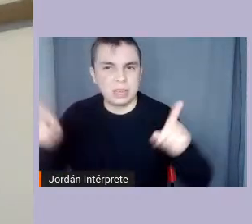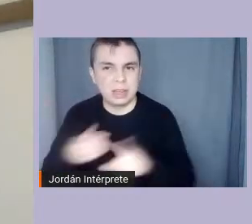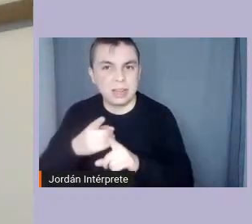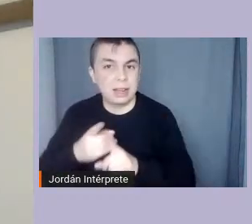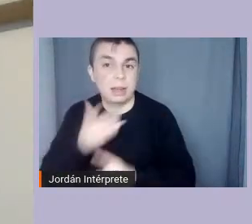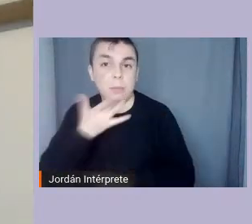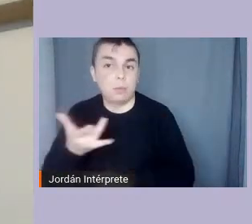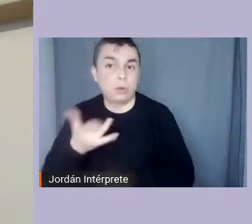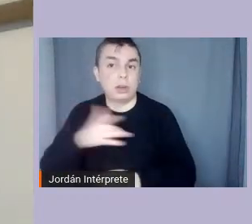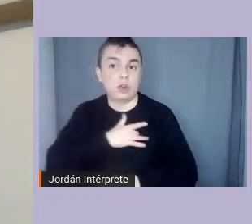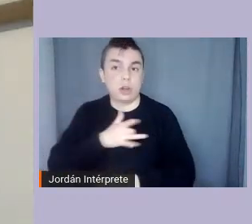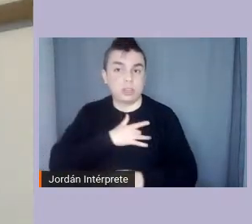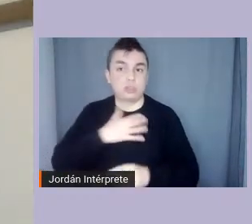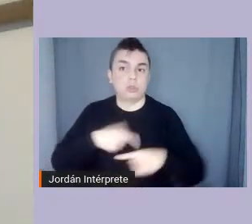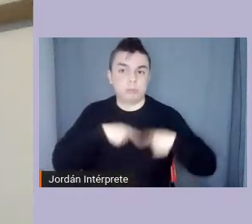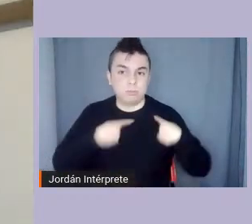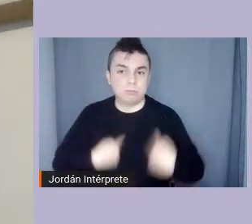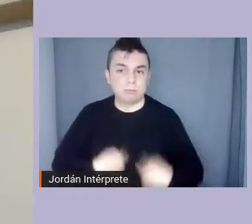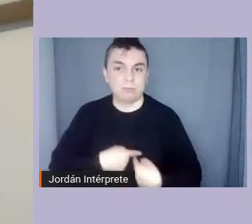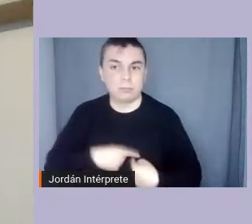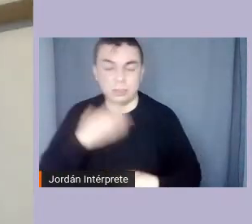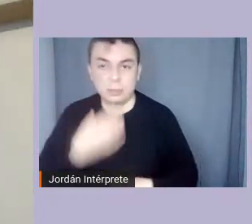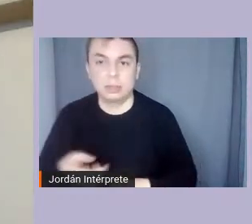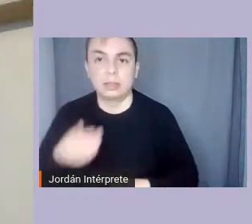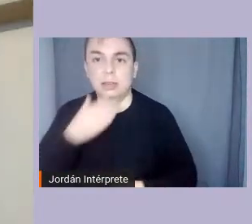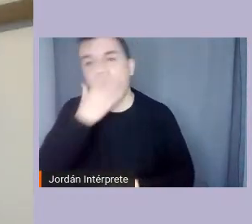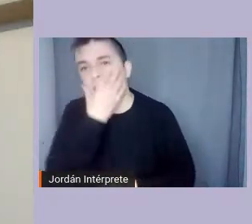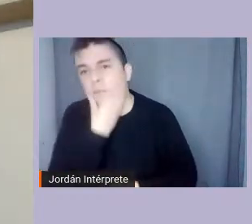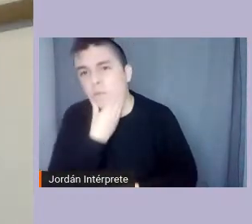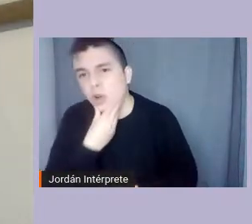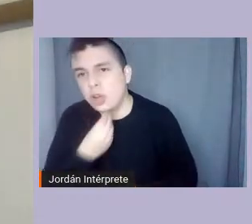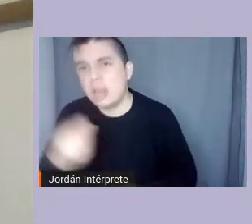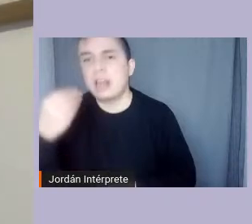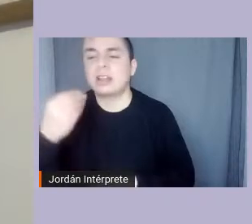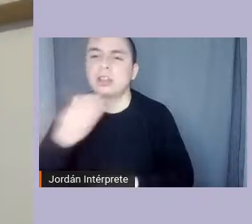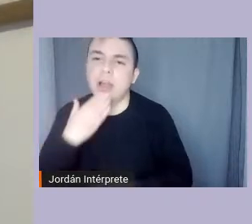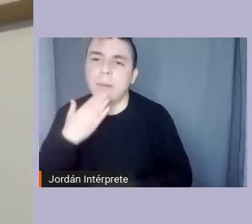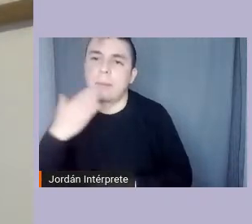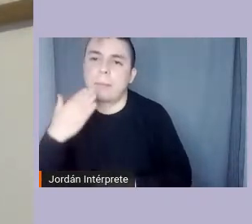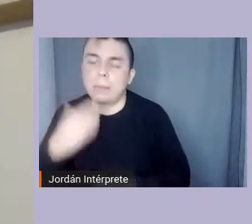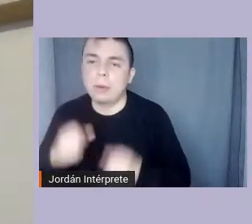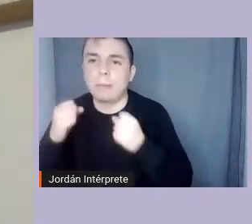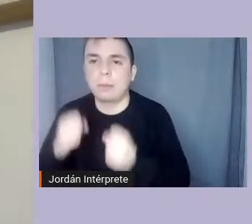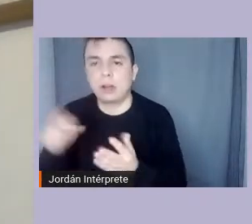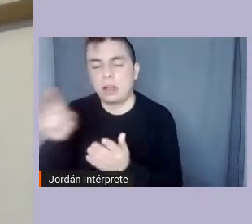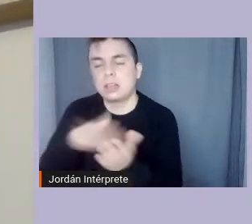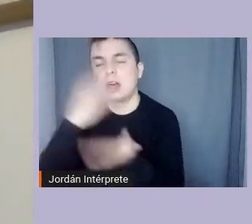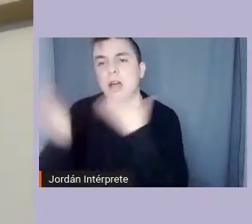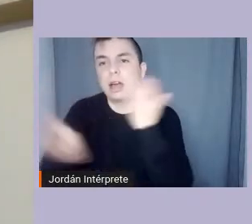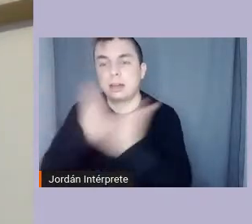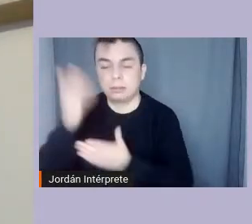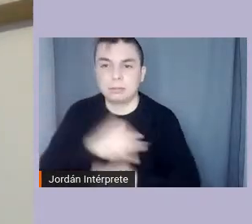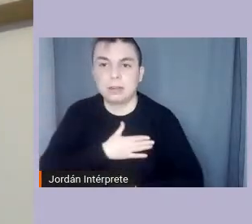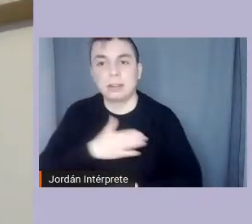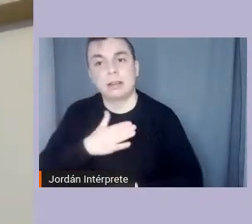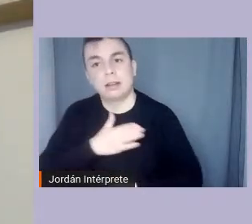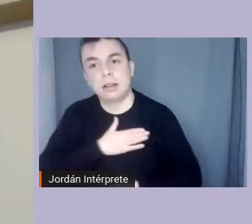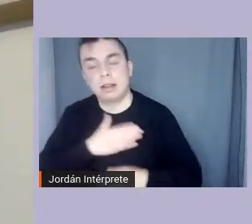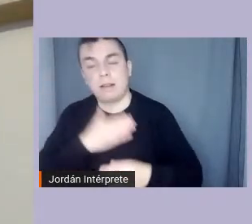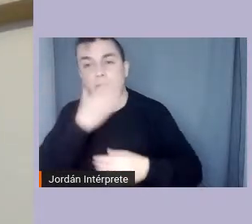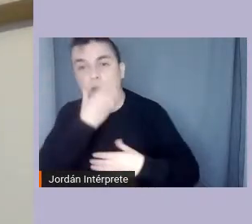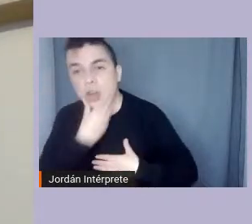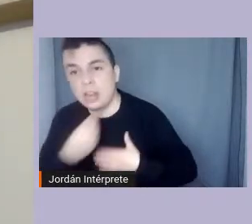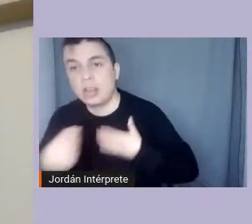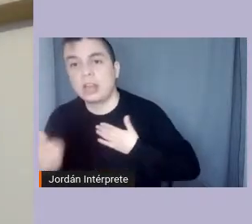llama pulso. Nada más bonito que poder cantar. Nada